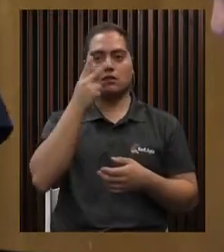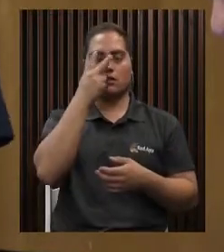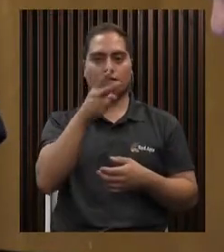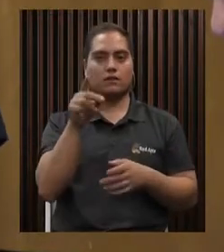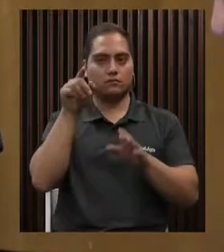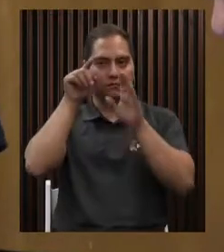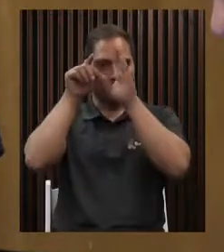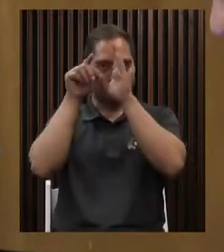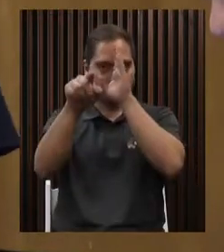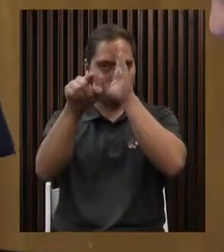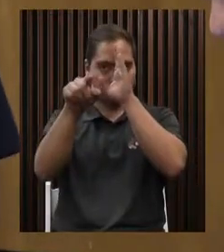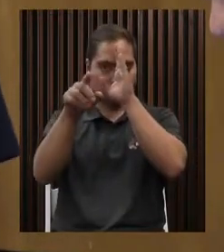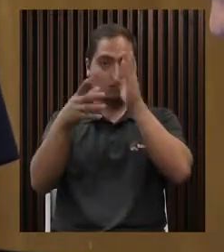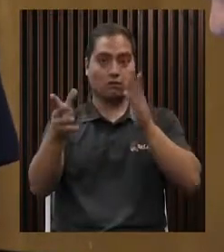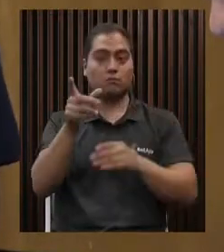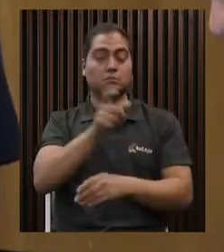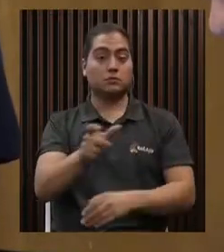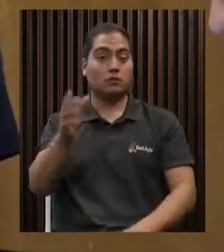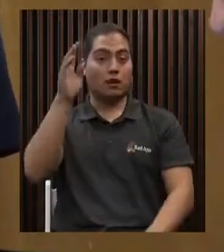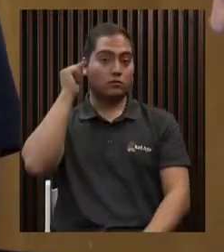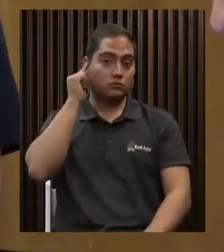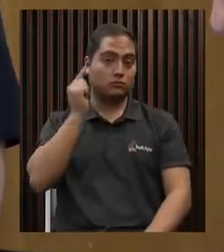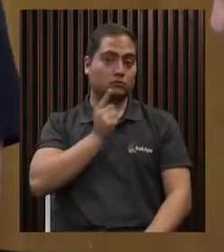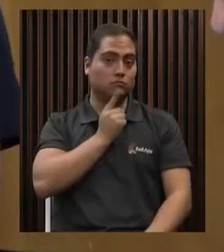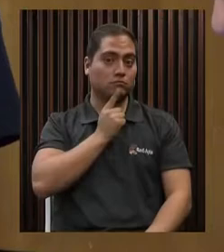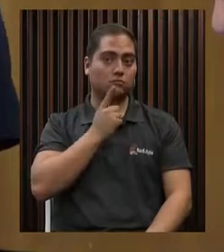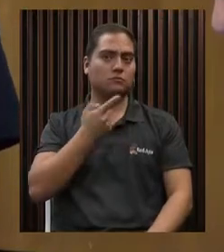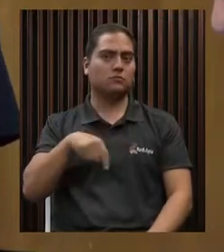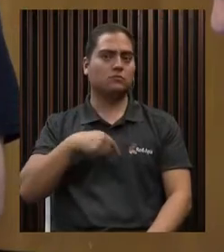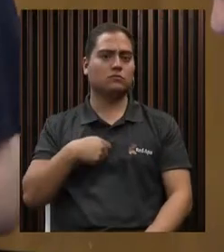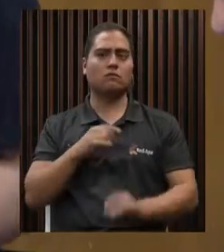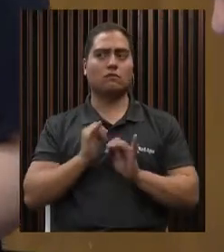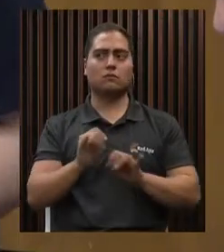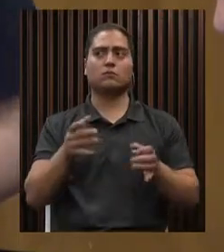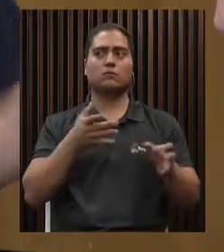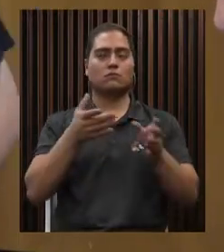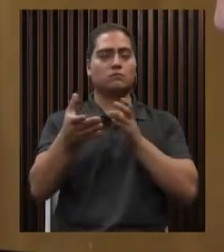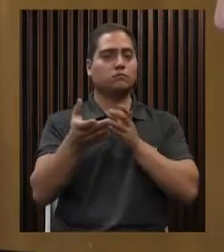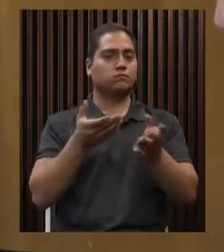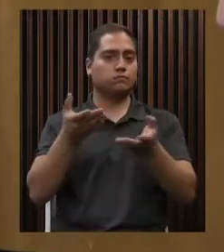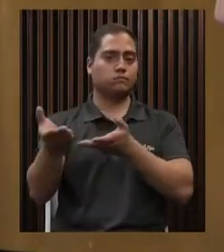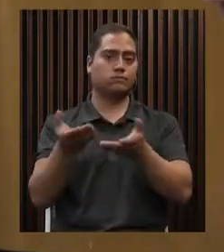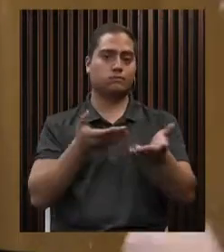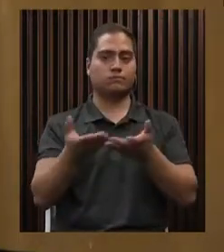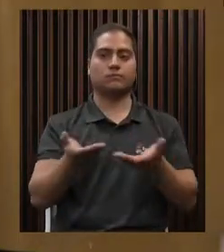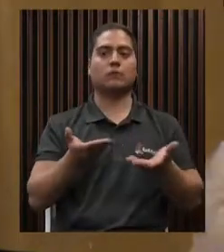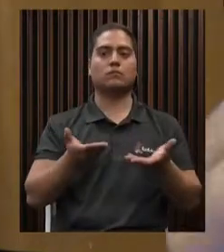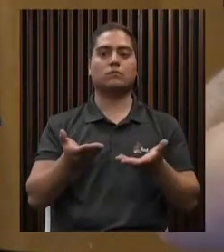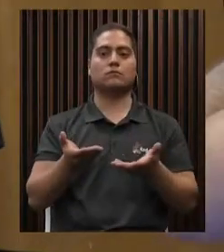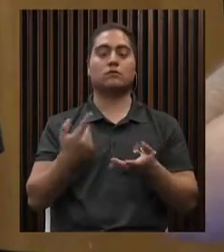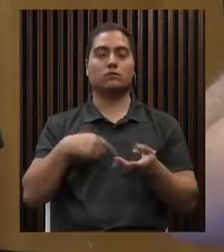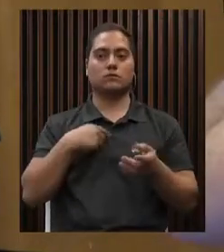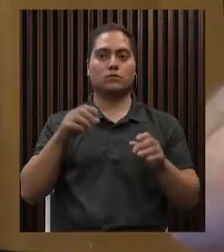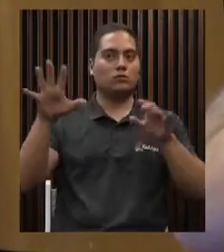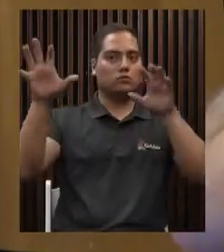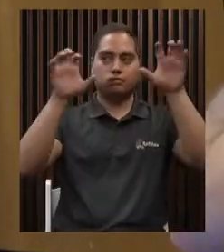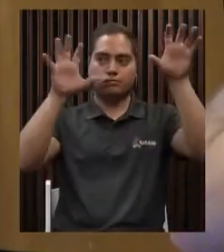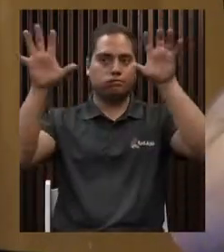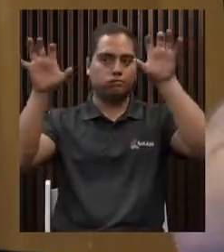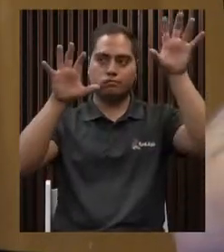las personas sordas, ellos también necesitan un espacio. ¿Cómo vamos a compartir información con ellos? Con una forma, de una manera multisensorial.